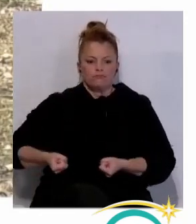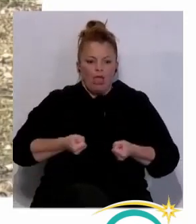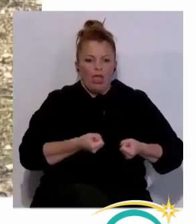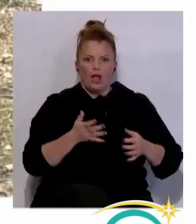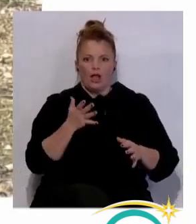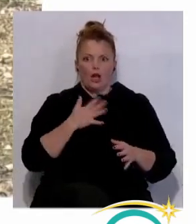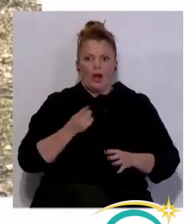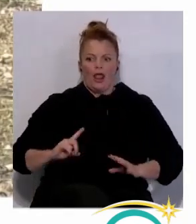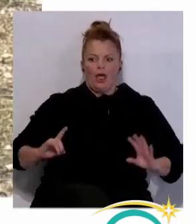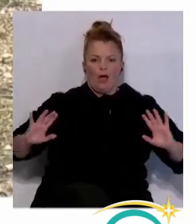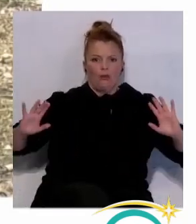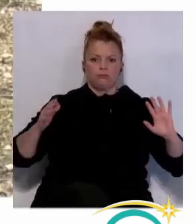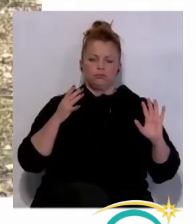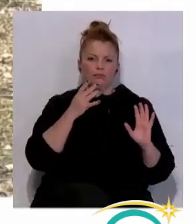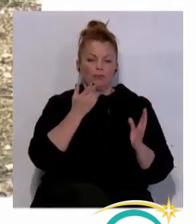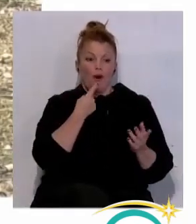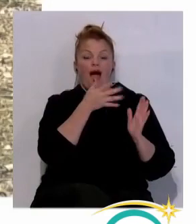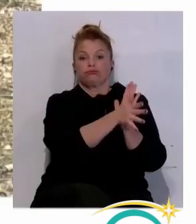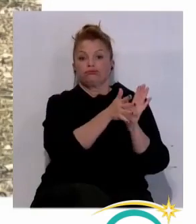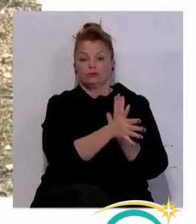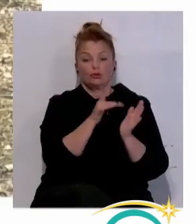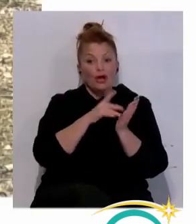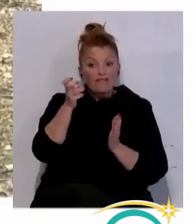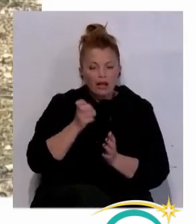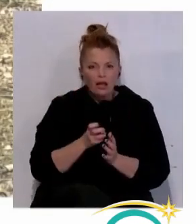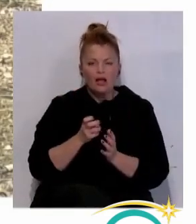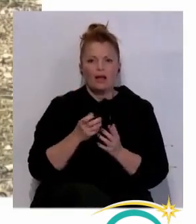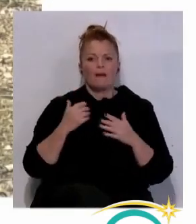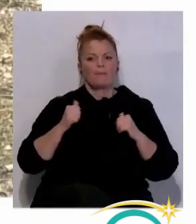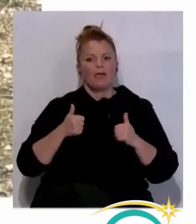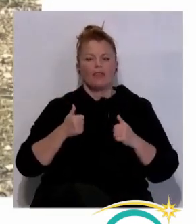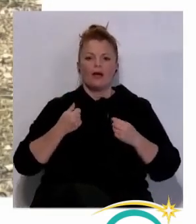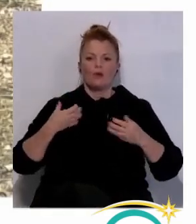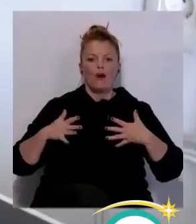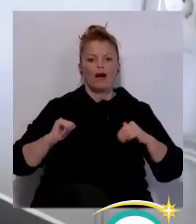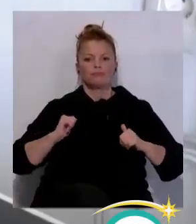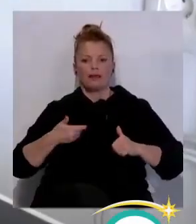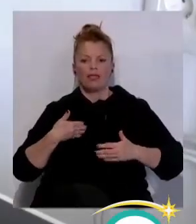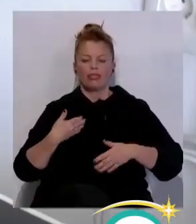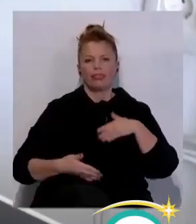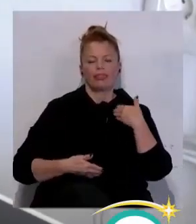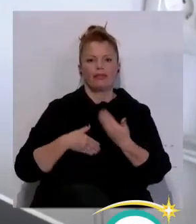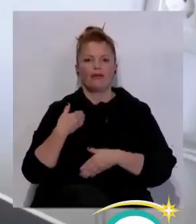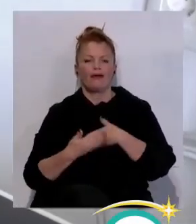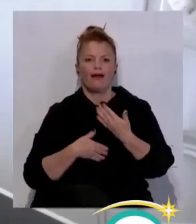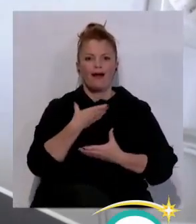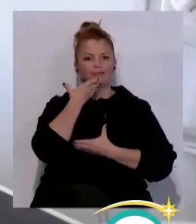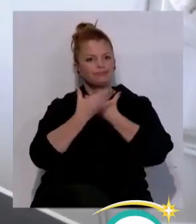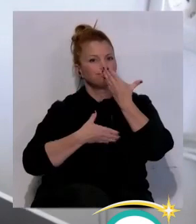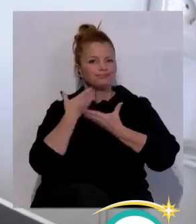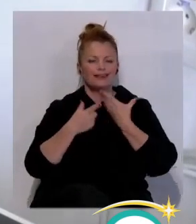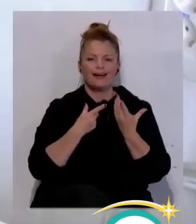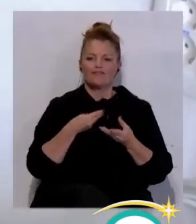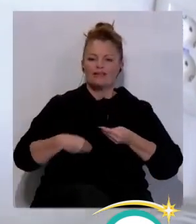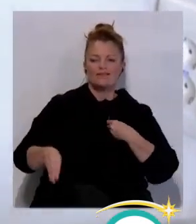así se les ha indicado. Entonces, una vez que vienen aquí, pues empiezan a soltarse, empiezan a coger mucha más